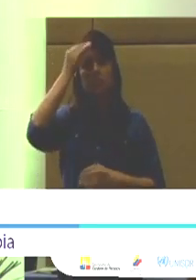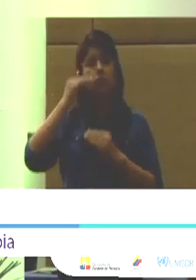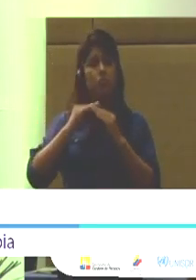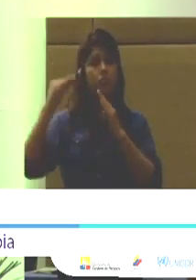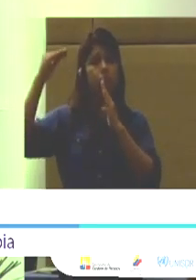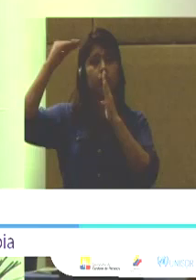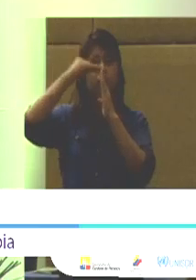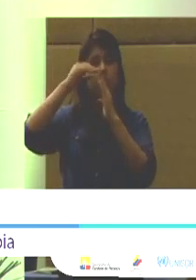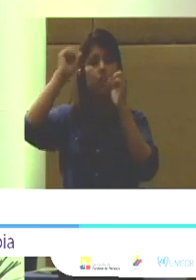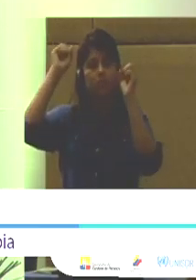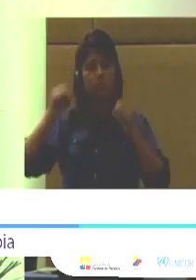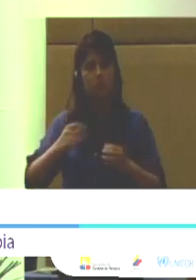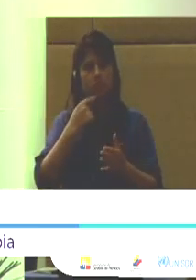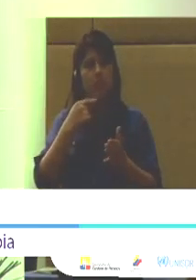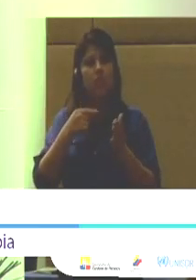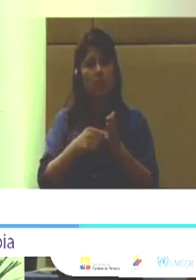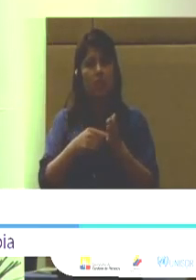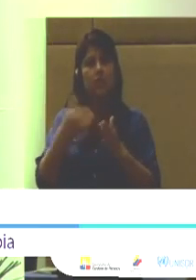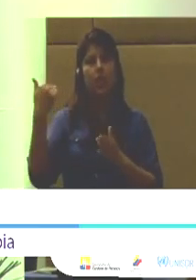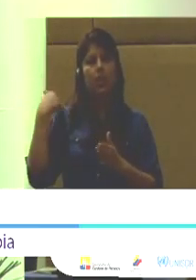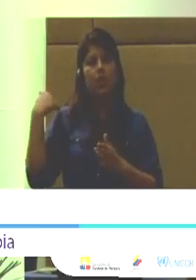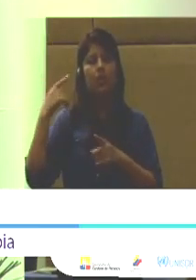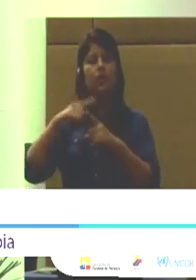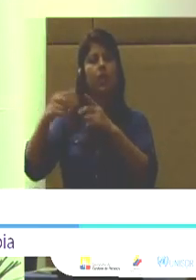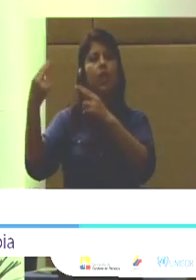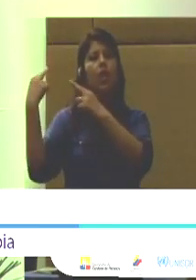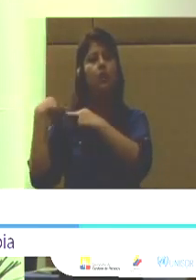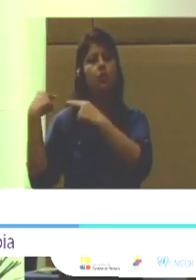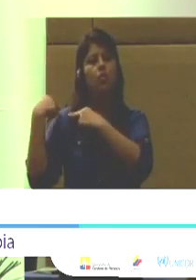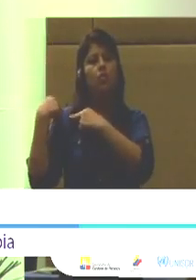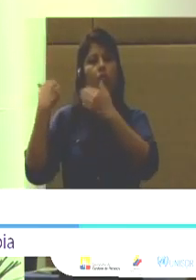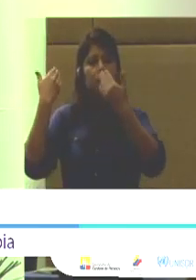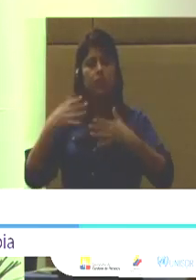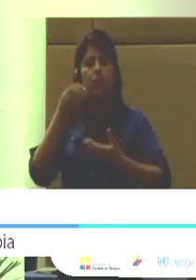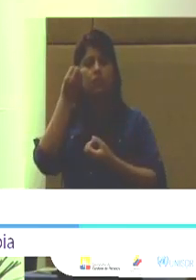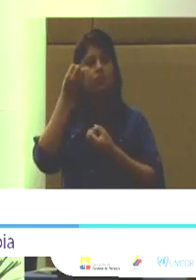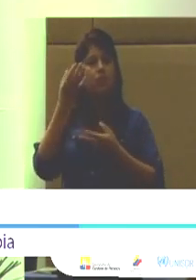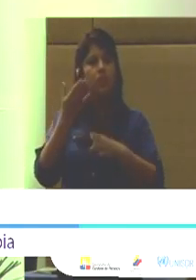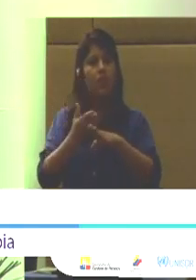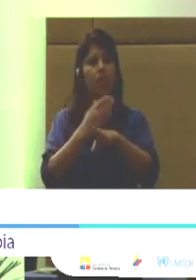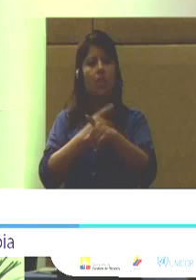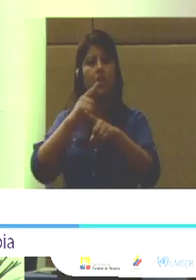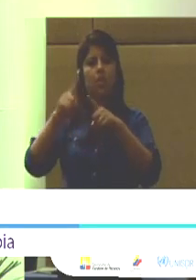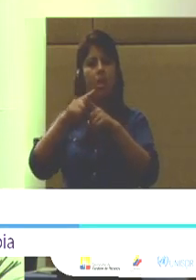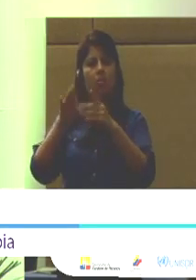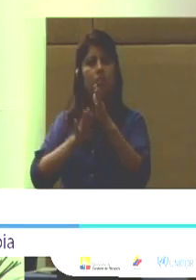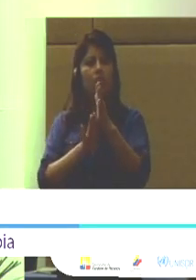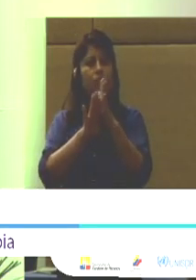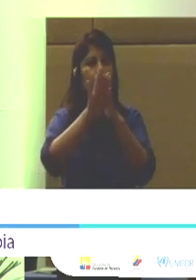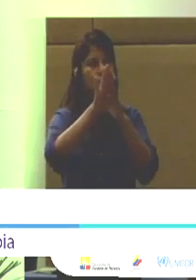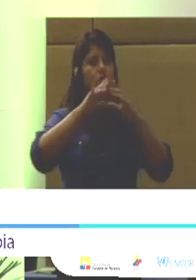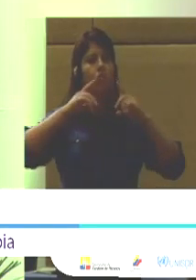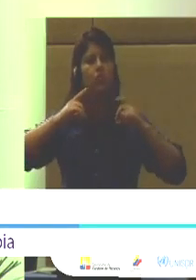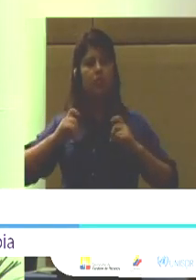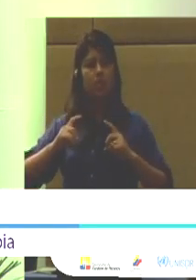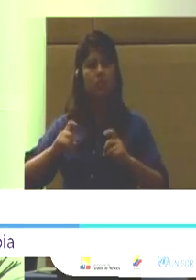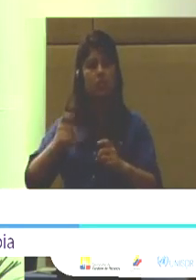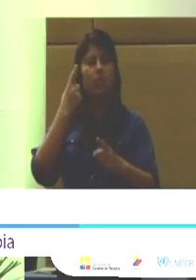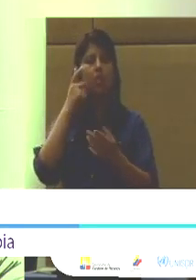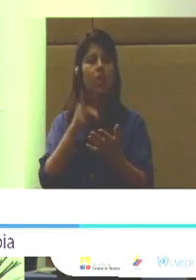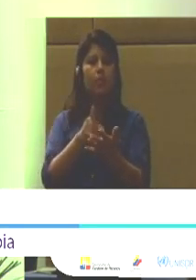es evidente que tienen unas responsabilidades, ya decíamos, de formación, de investigación y de